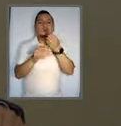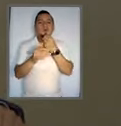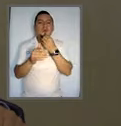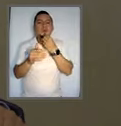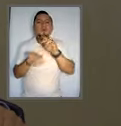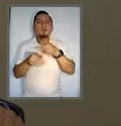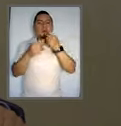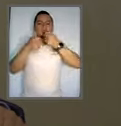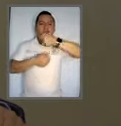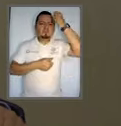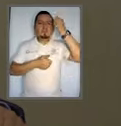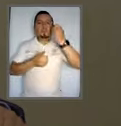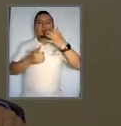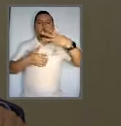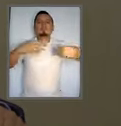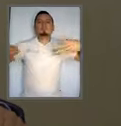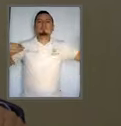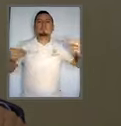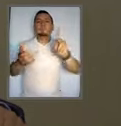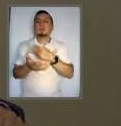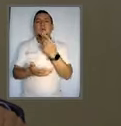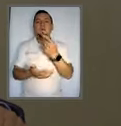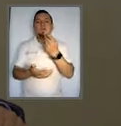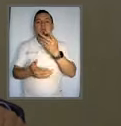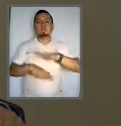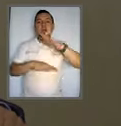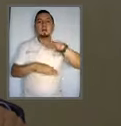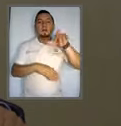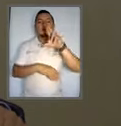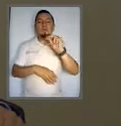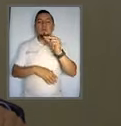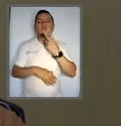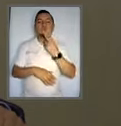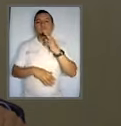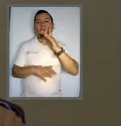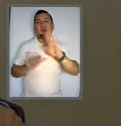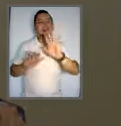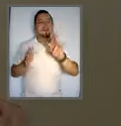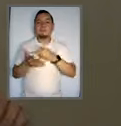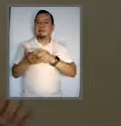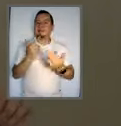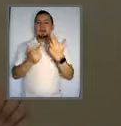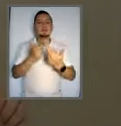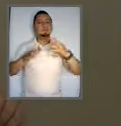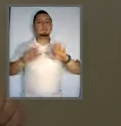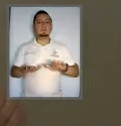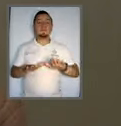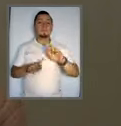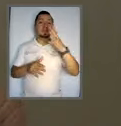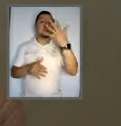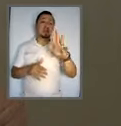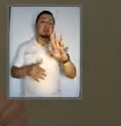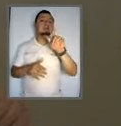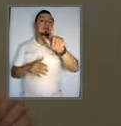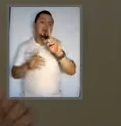nuevos brotes. Y también hay que decir que los países que han venido operando este tipo de esquemas es porque tienen en promedio de 10 a 17 alumnos